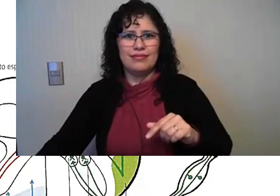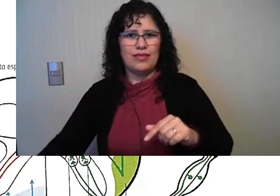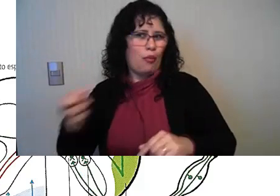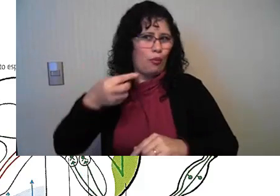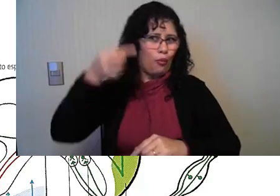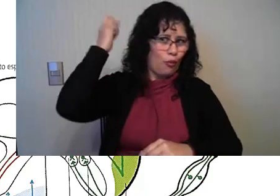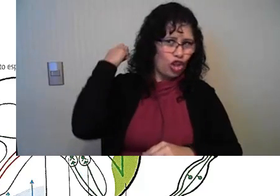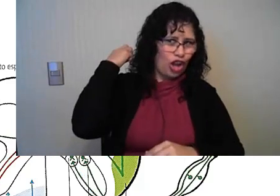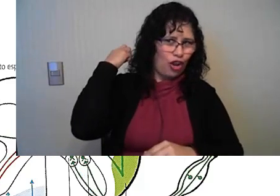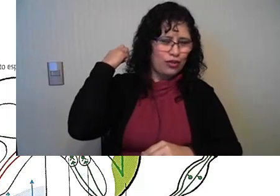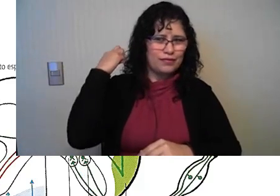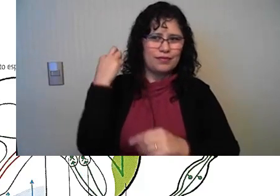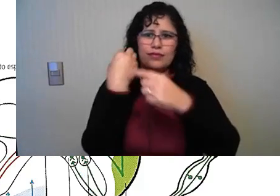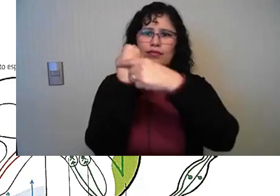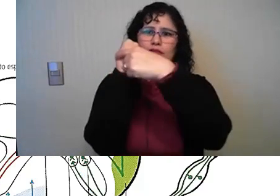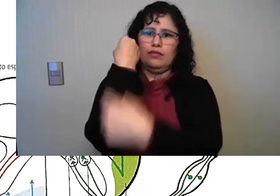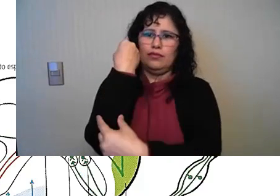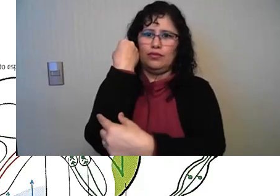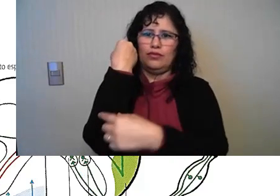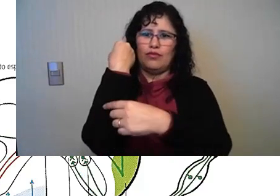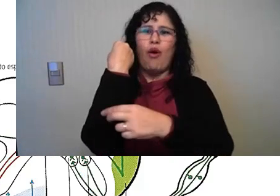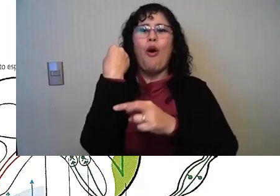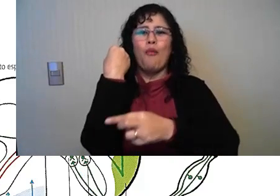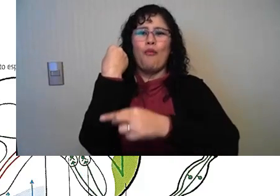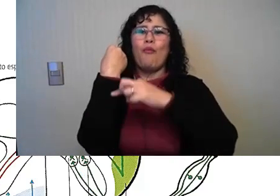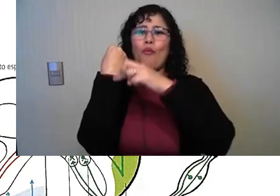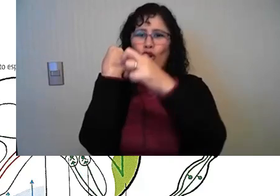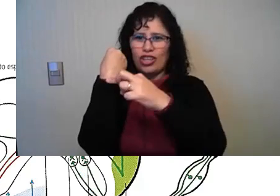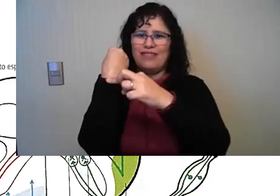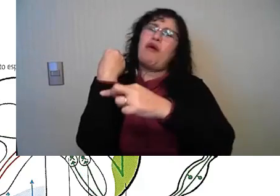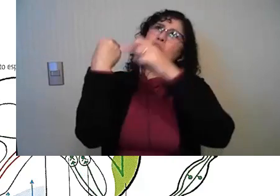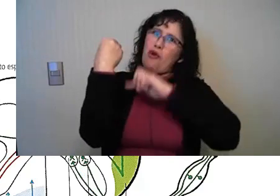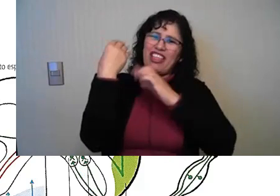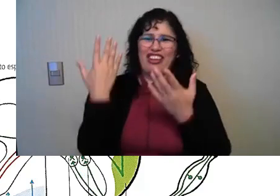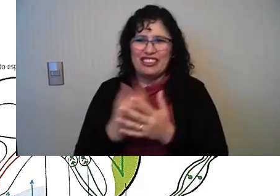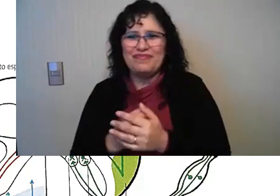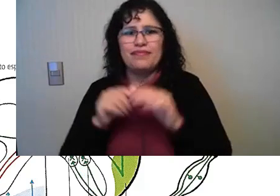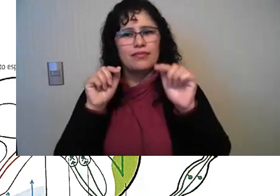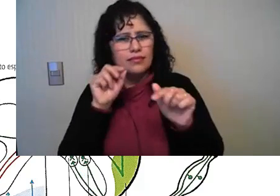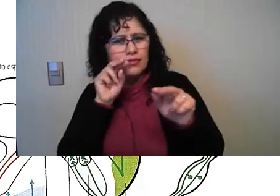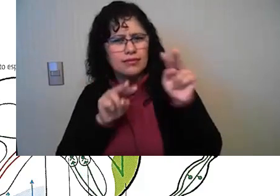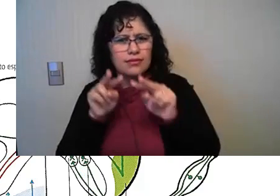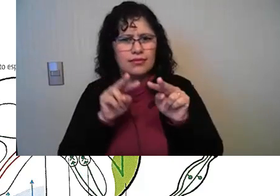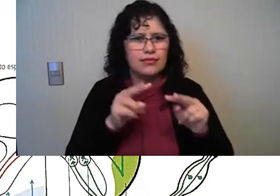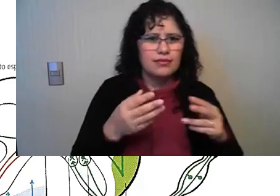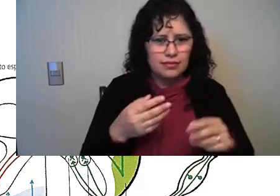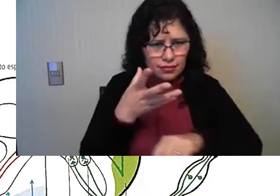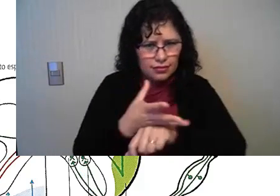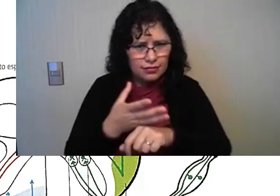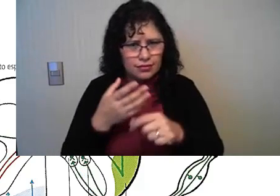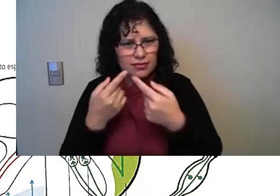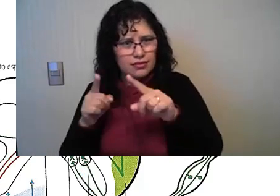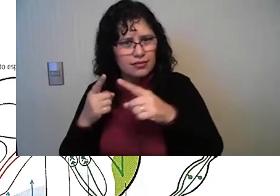de una vista posterior del tronco encefálico, donde tenemos ubicado, permítame